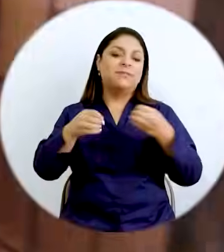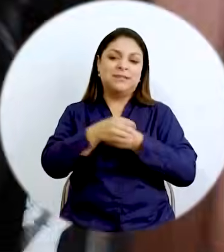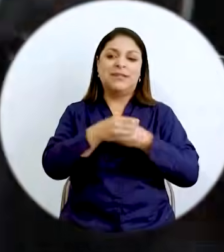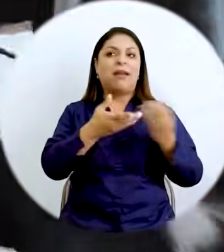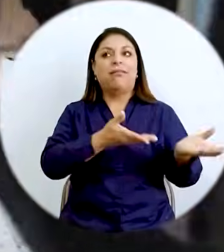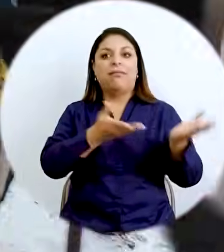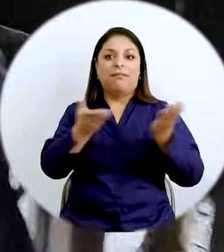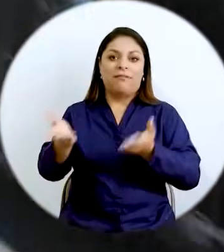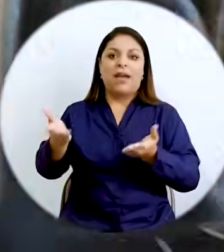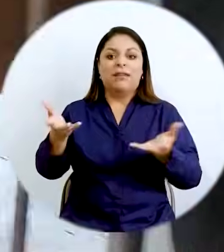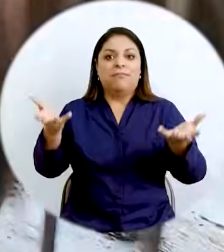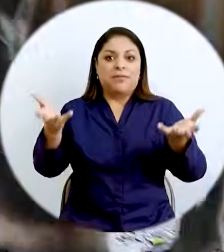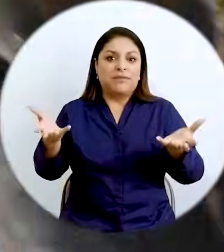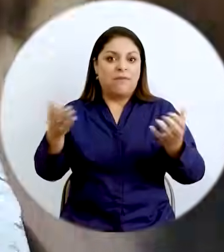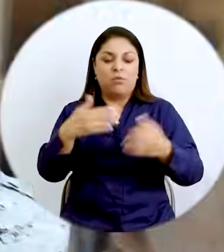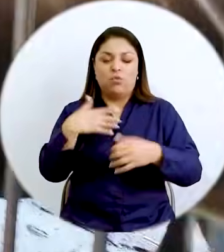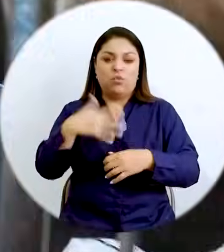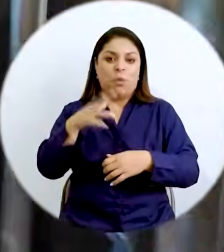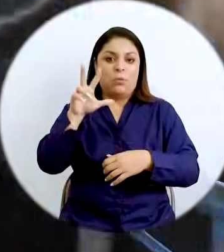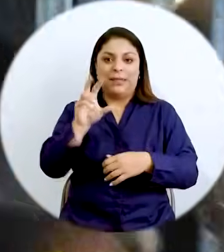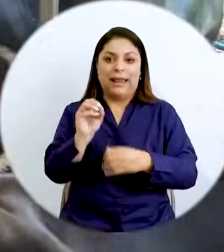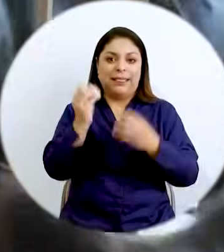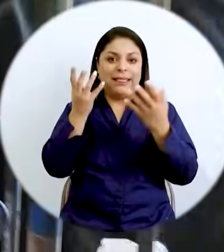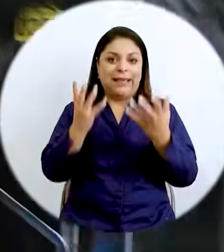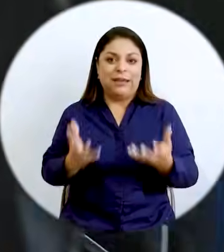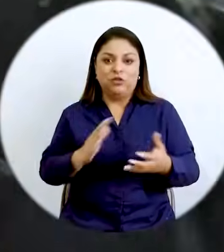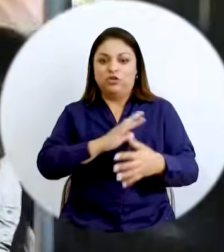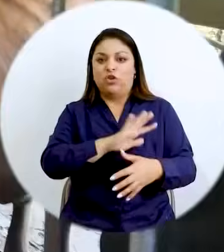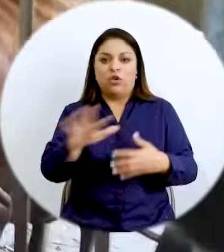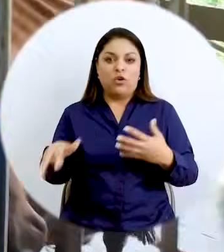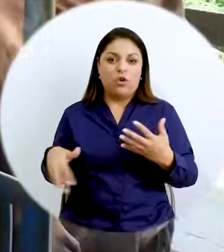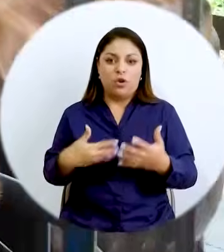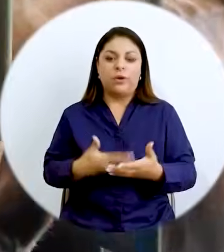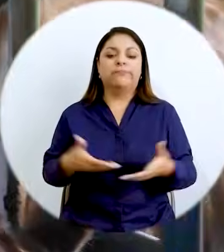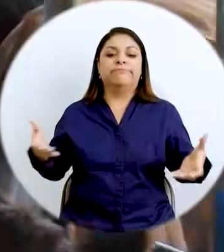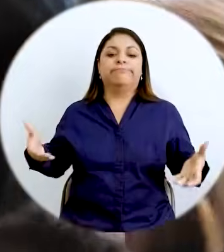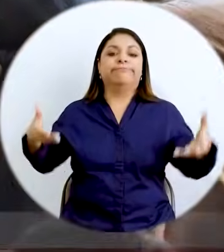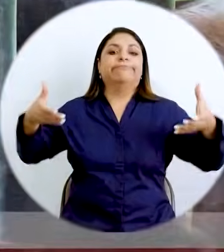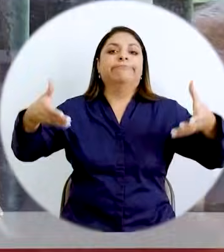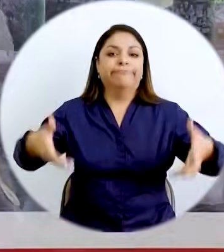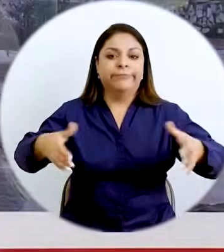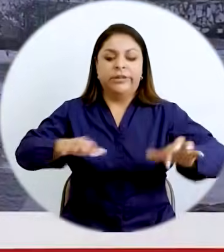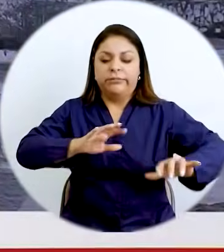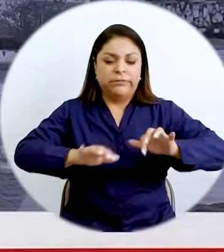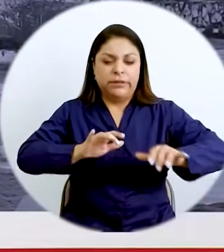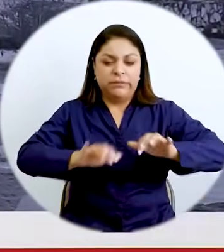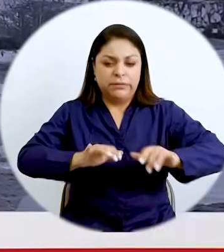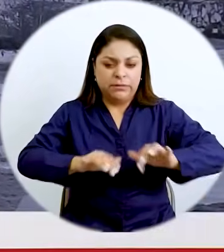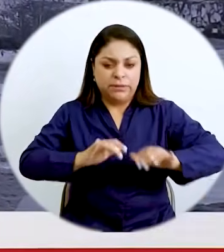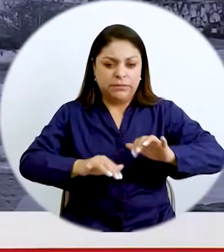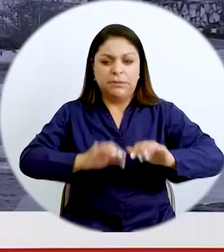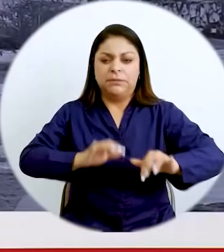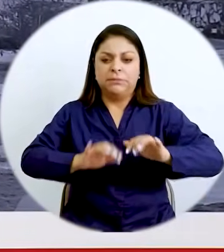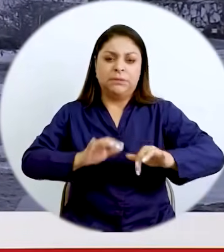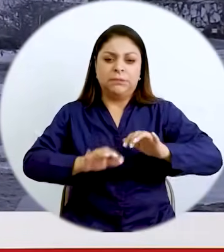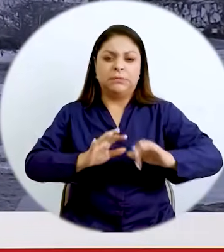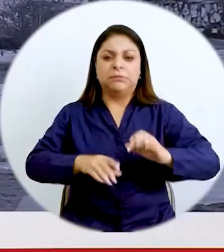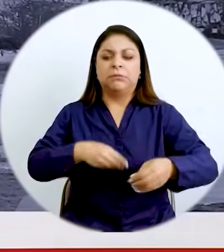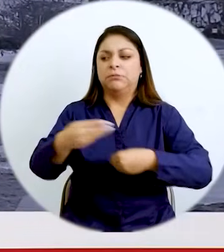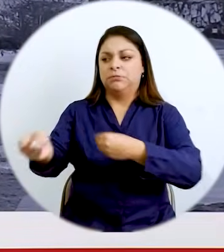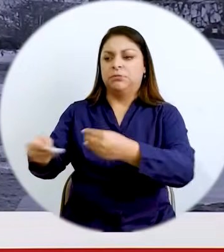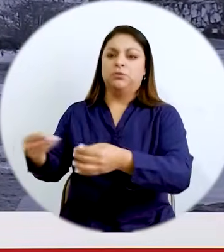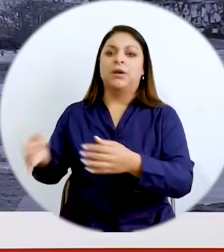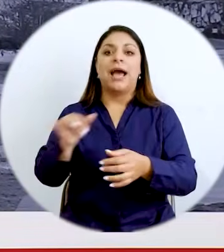portátil, literal, porque pesaba como 30 kilos todo, ¿verdad? Y se instalaba y así se trabajó al